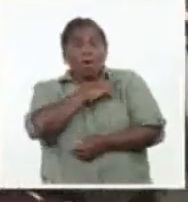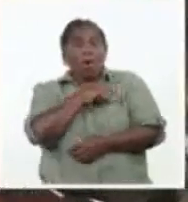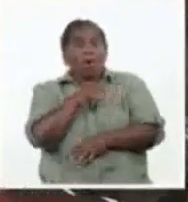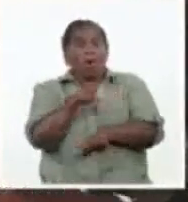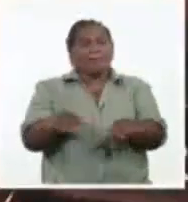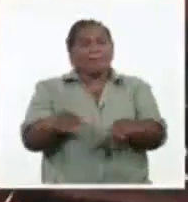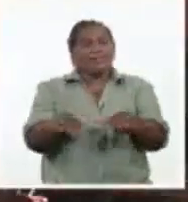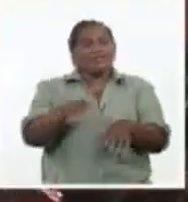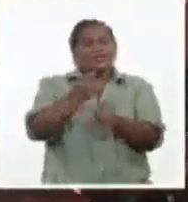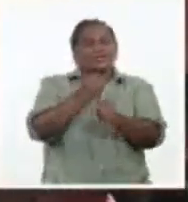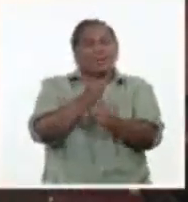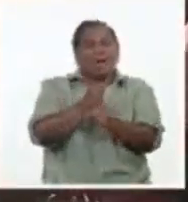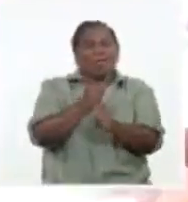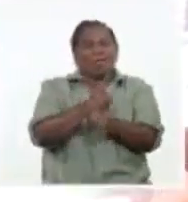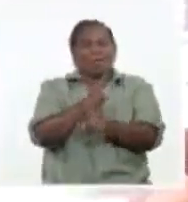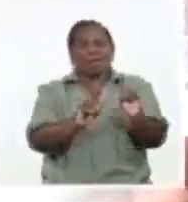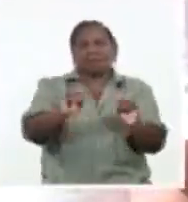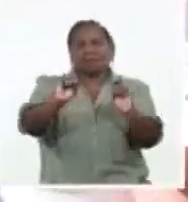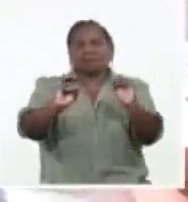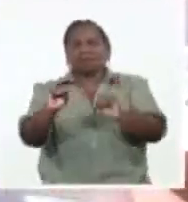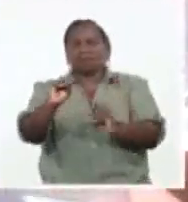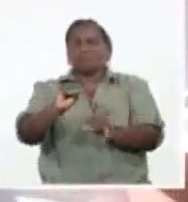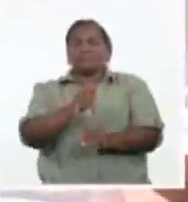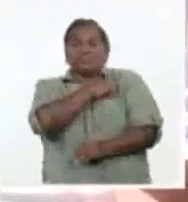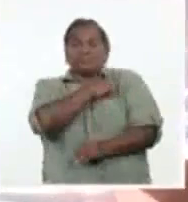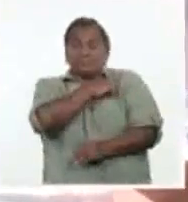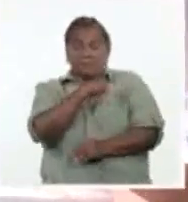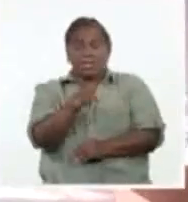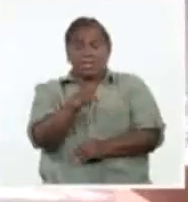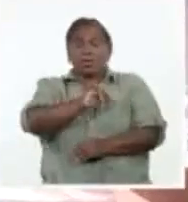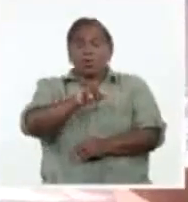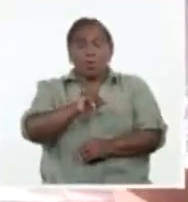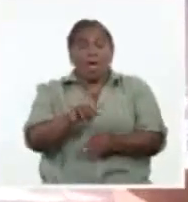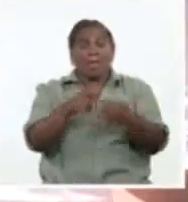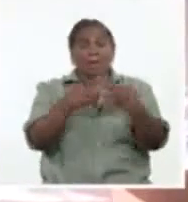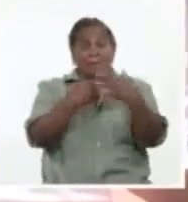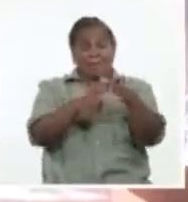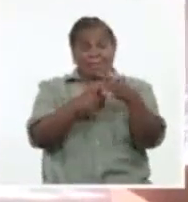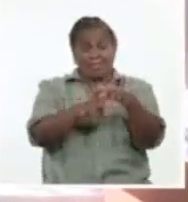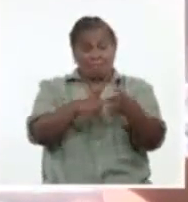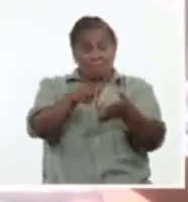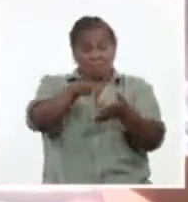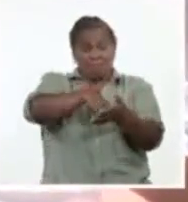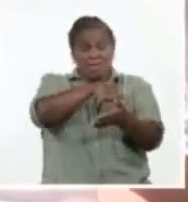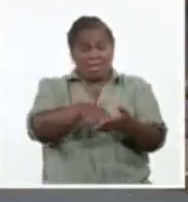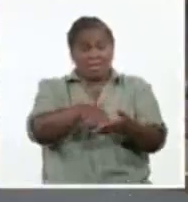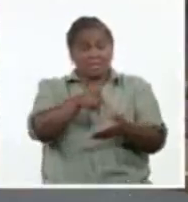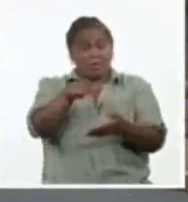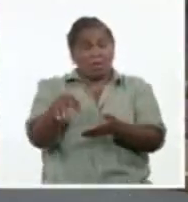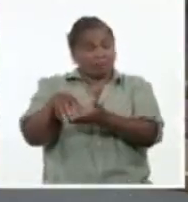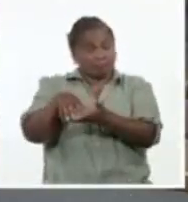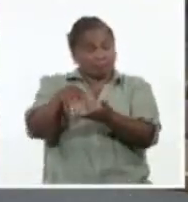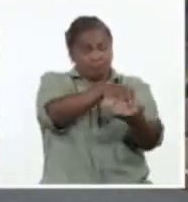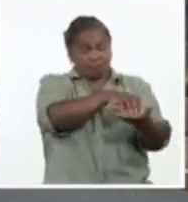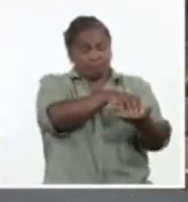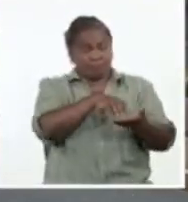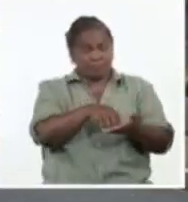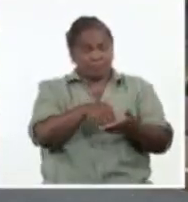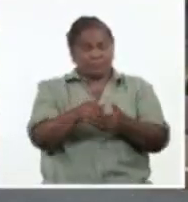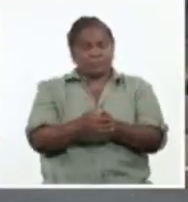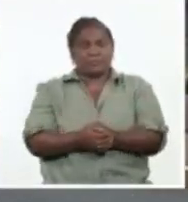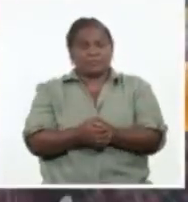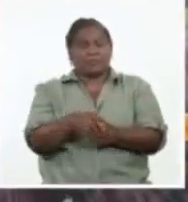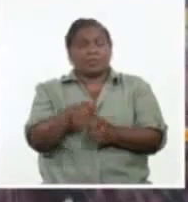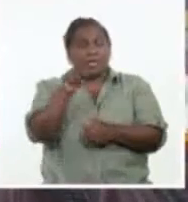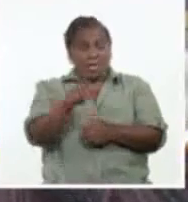en la que trabaja la entidad, donde se han previsto mantenimientos planificados próximamente en sus unidades generadoras. Vamos a sacar las